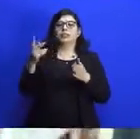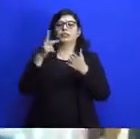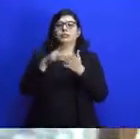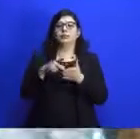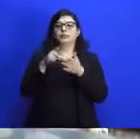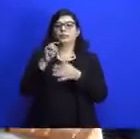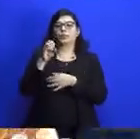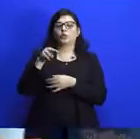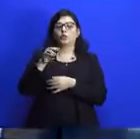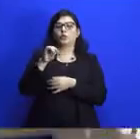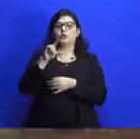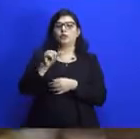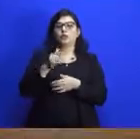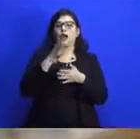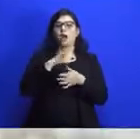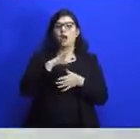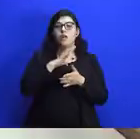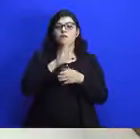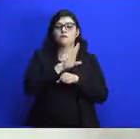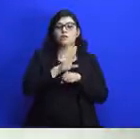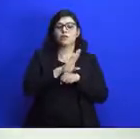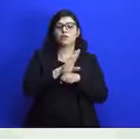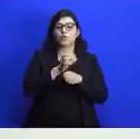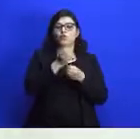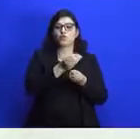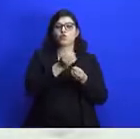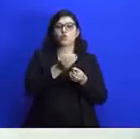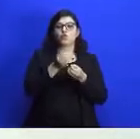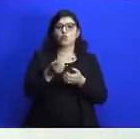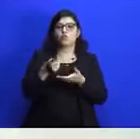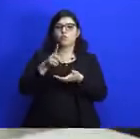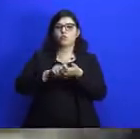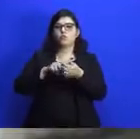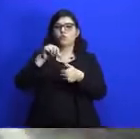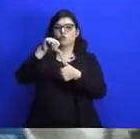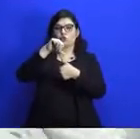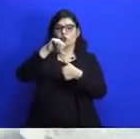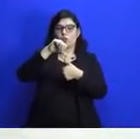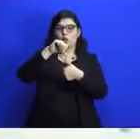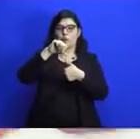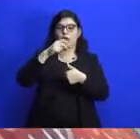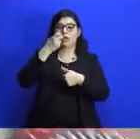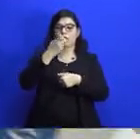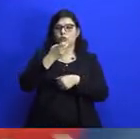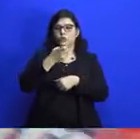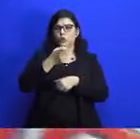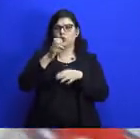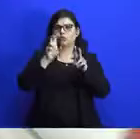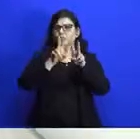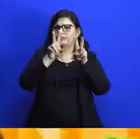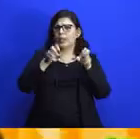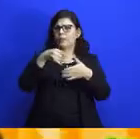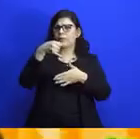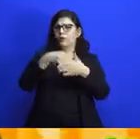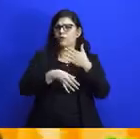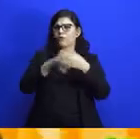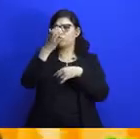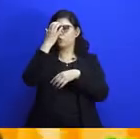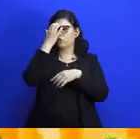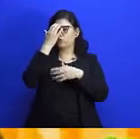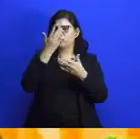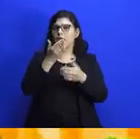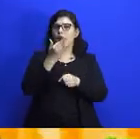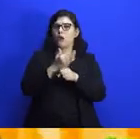de 140 mil personas en la región centroamericana. Para conocer más del tema, ahora nos vamos